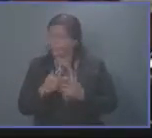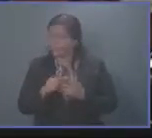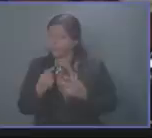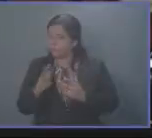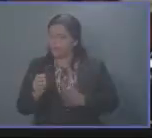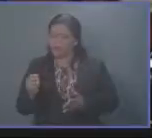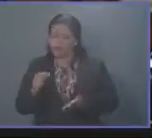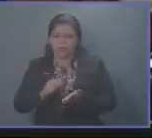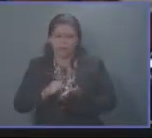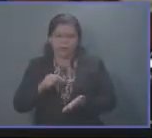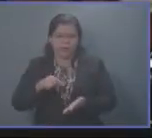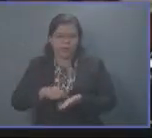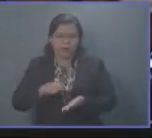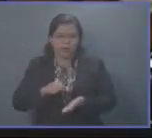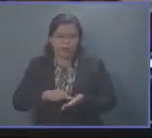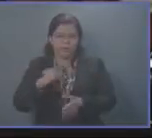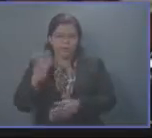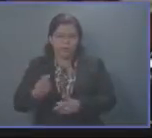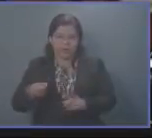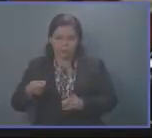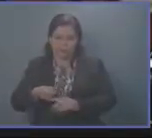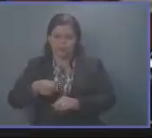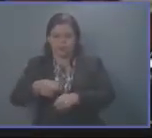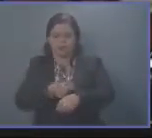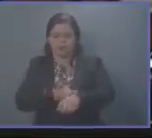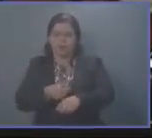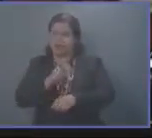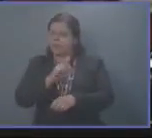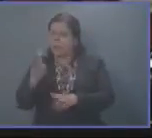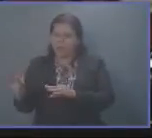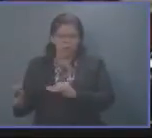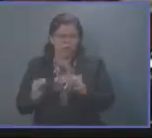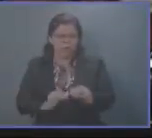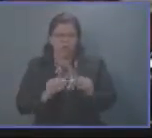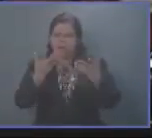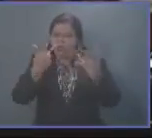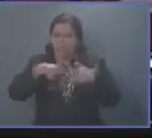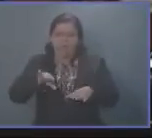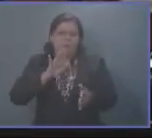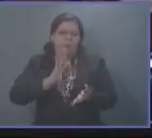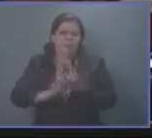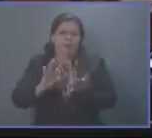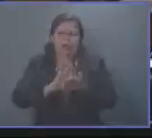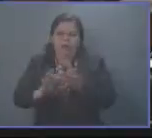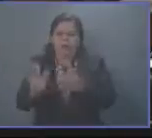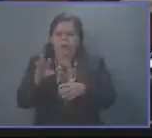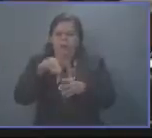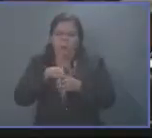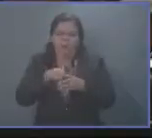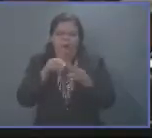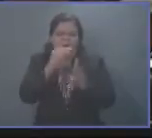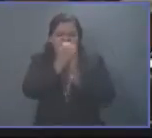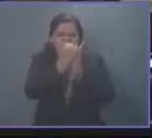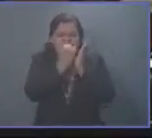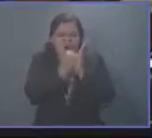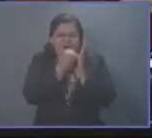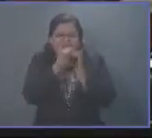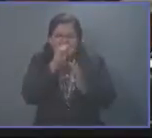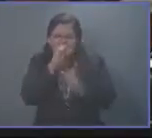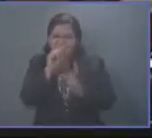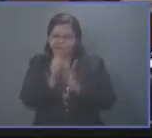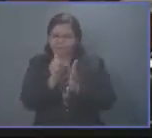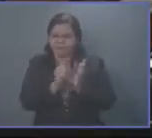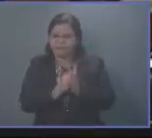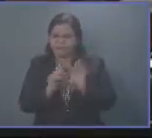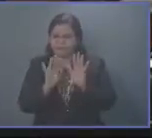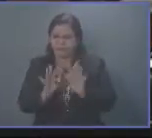mora o no pagada como una compra normal de tarjeta de crédito en el estado de cuenta.